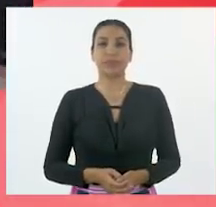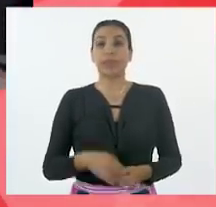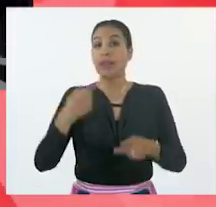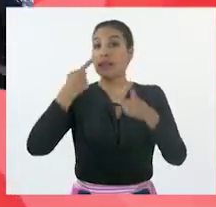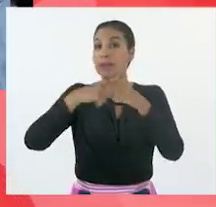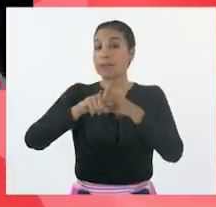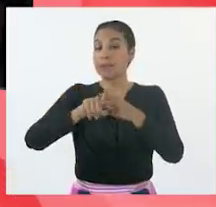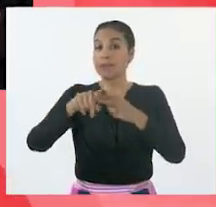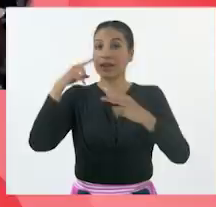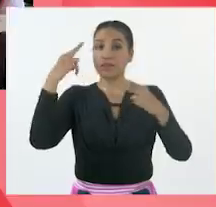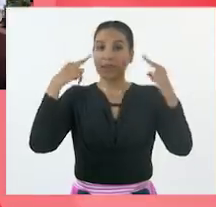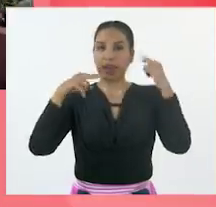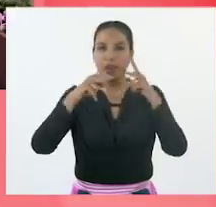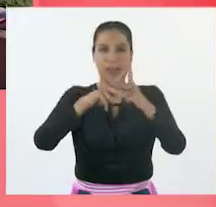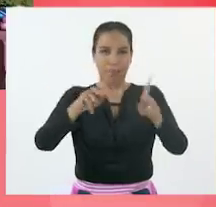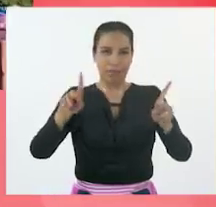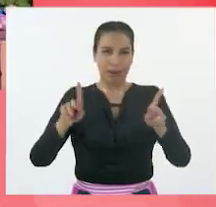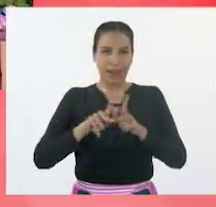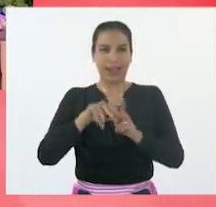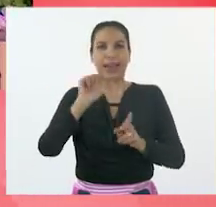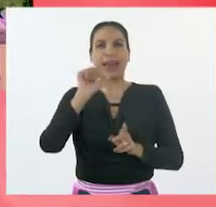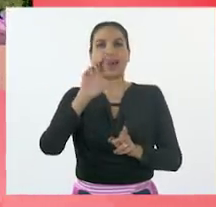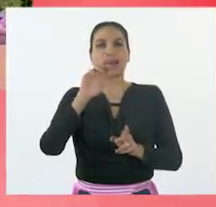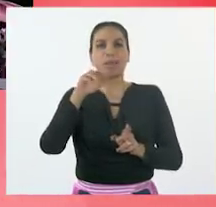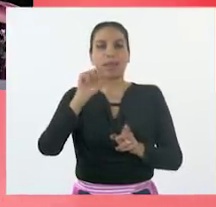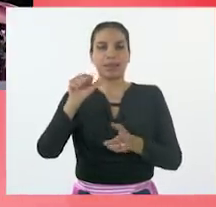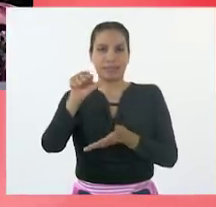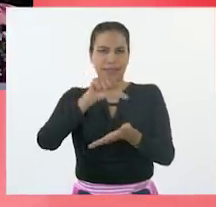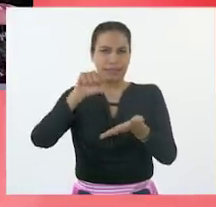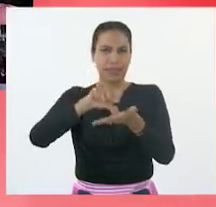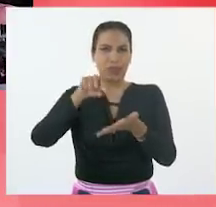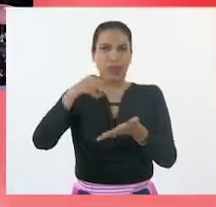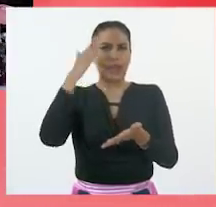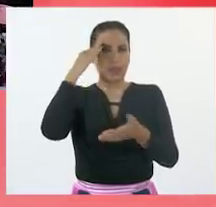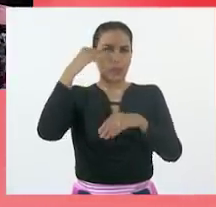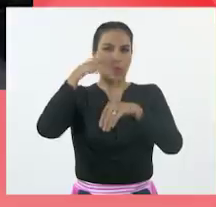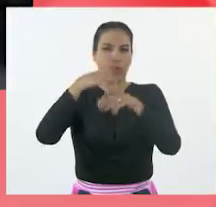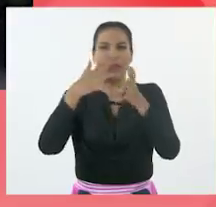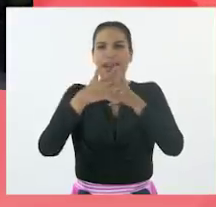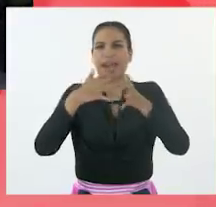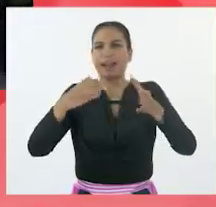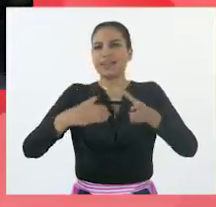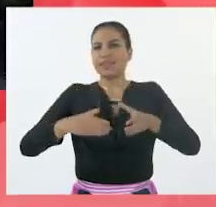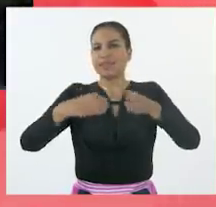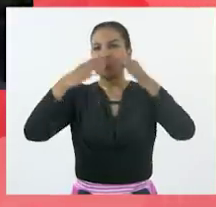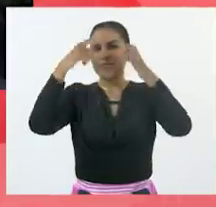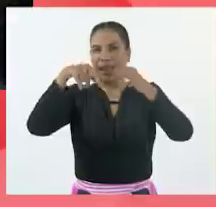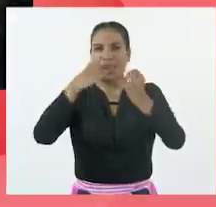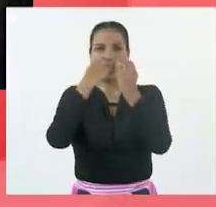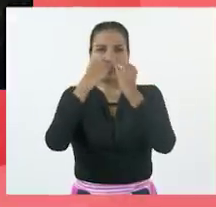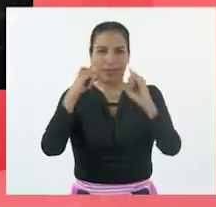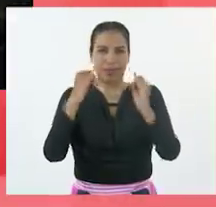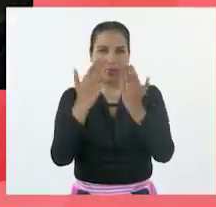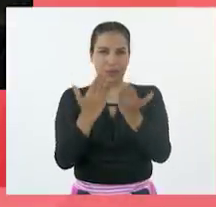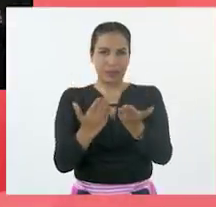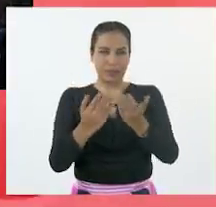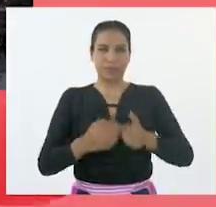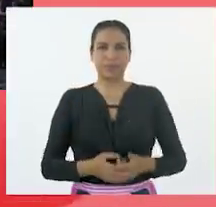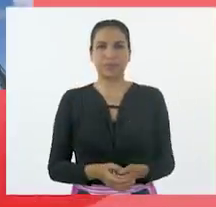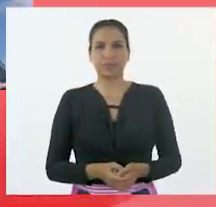Iniciaremos nuestro recorrido por la Plaza de Armas, en cuyo centro se encuentra la monumental columna dedicada a la independencia.